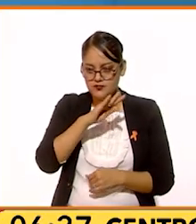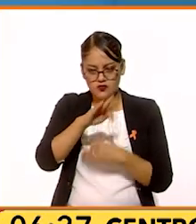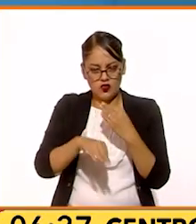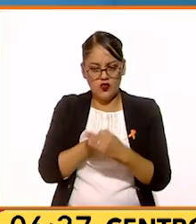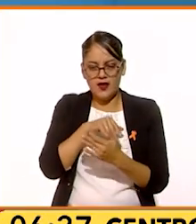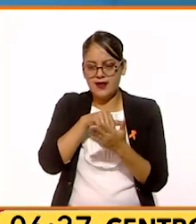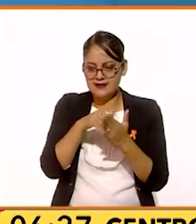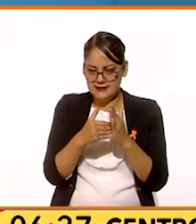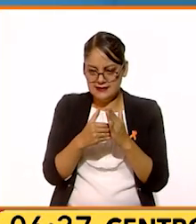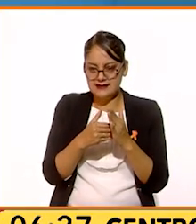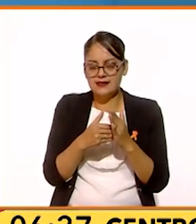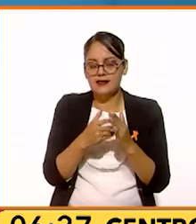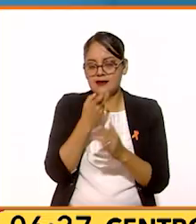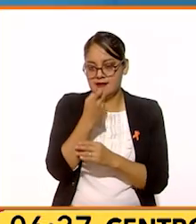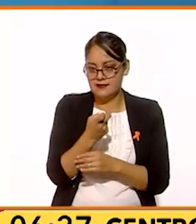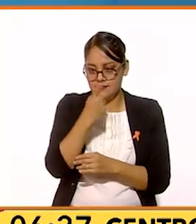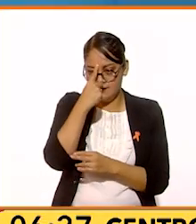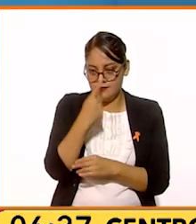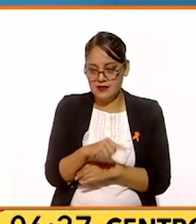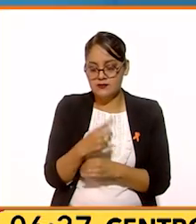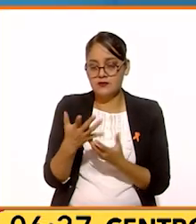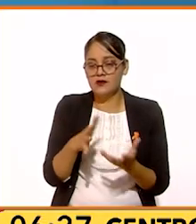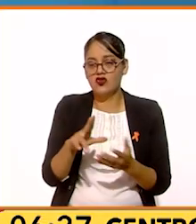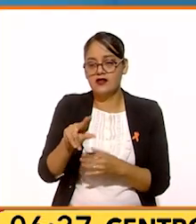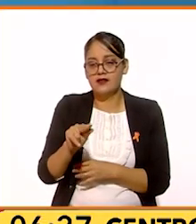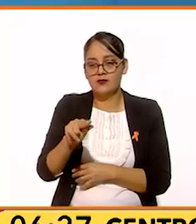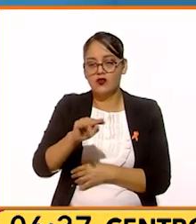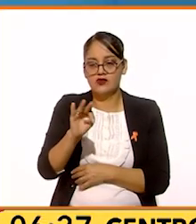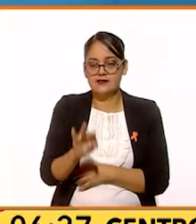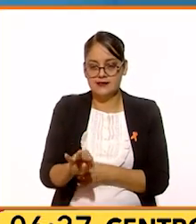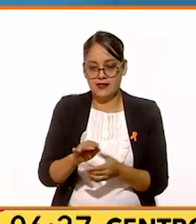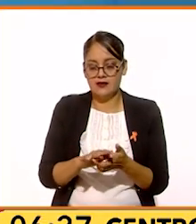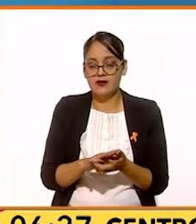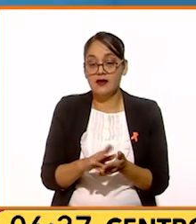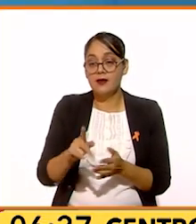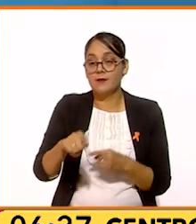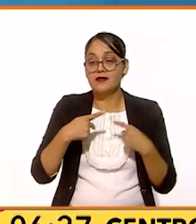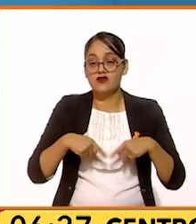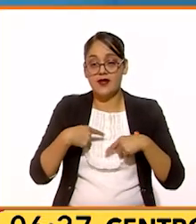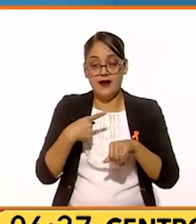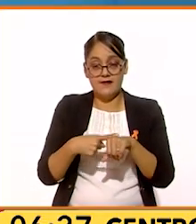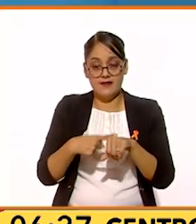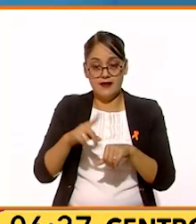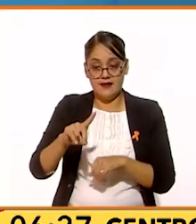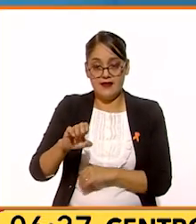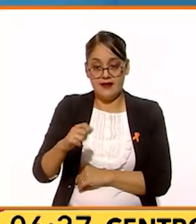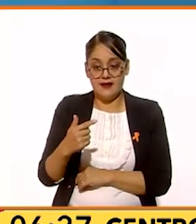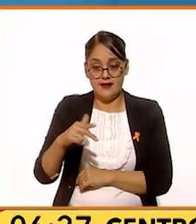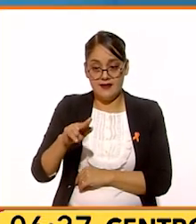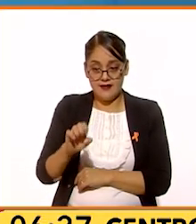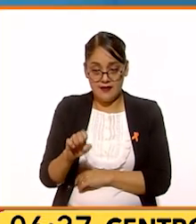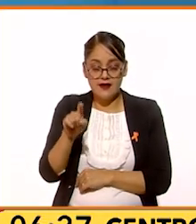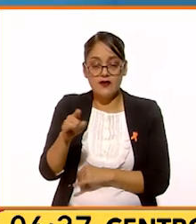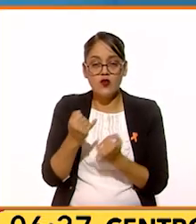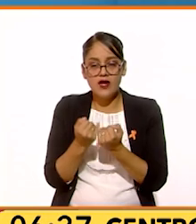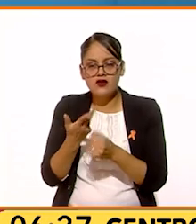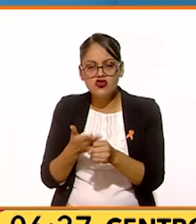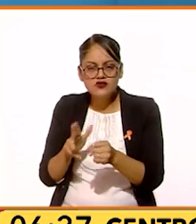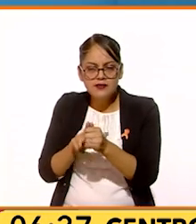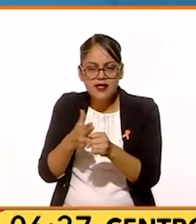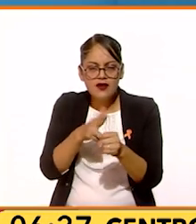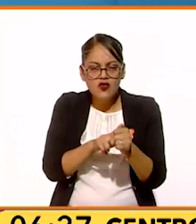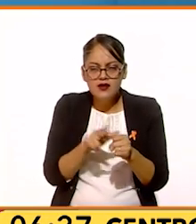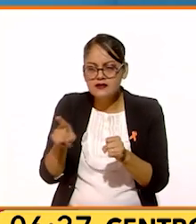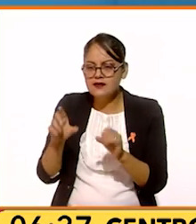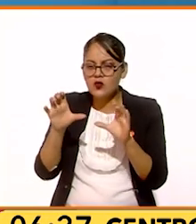estrategia, esta reducción tan importante de más del 80% en los casos activos de dengue y también en las hospitalizaciones, pero en efecto me